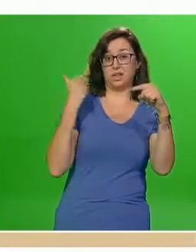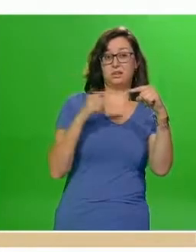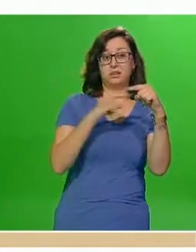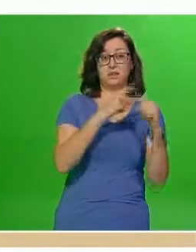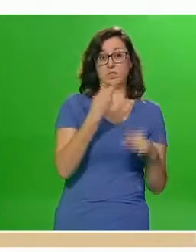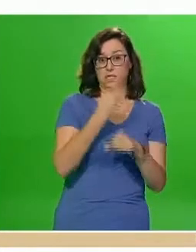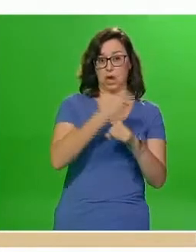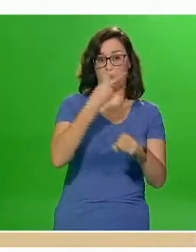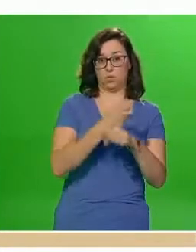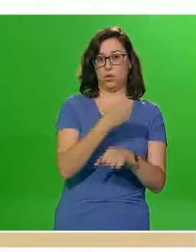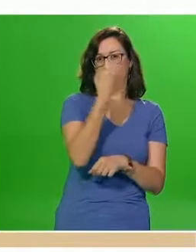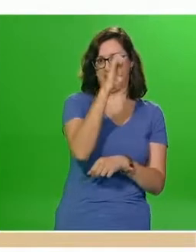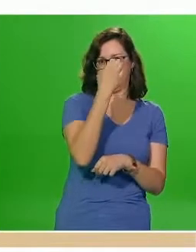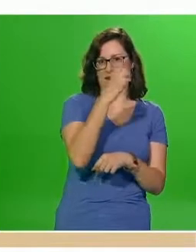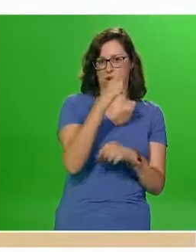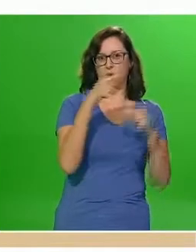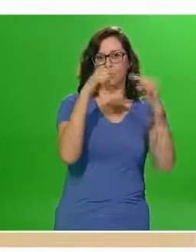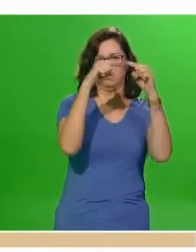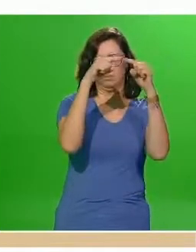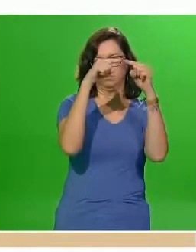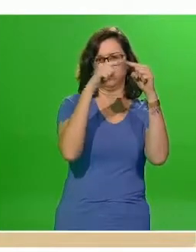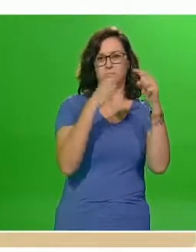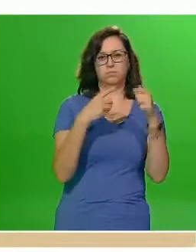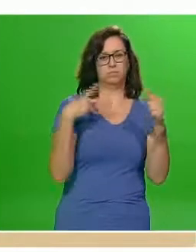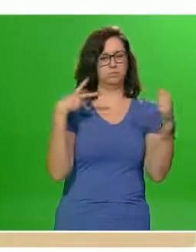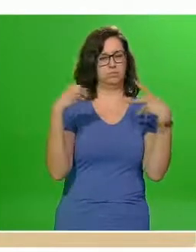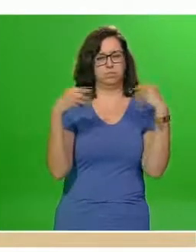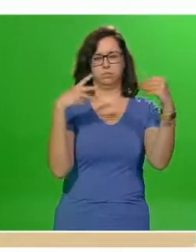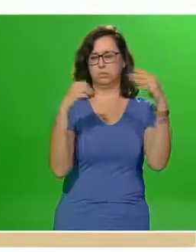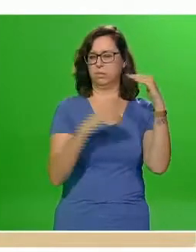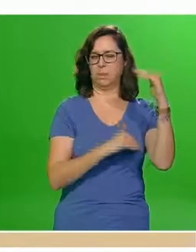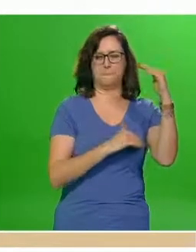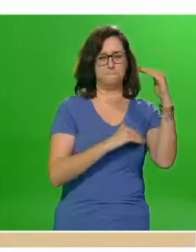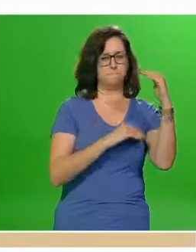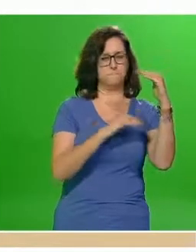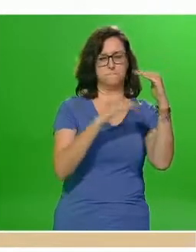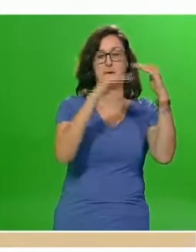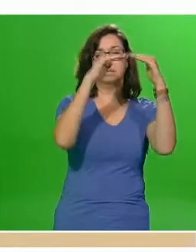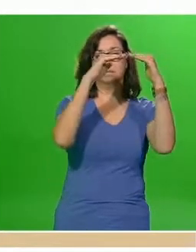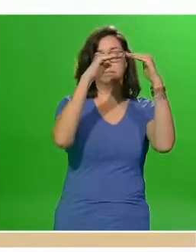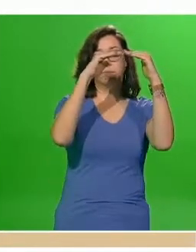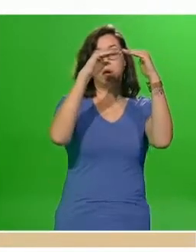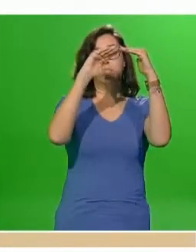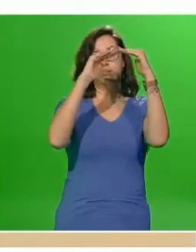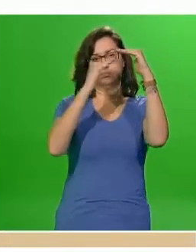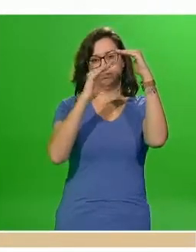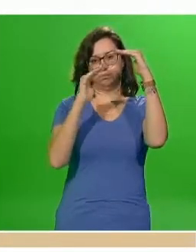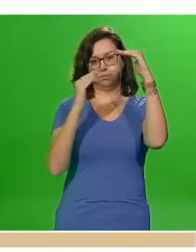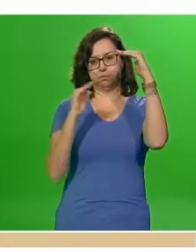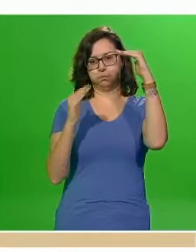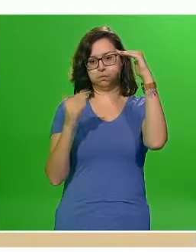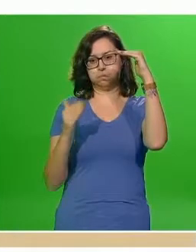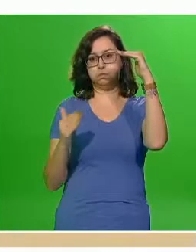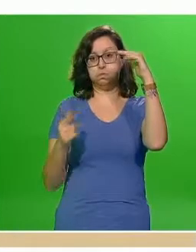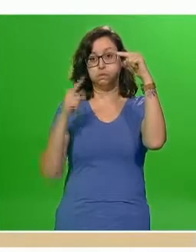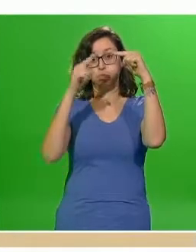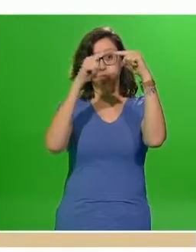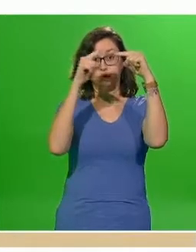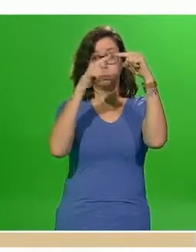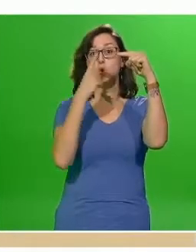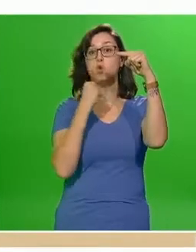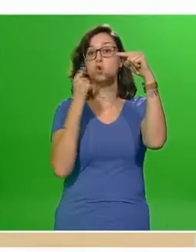curva que fue mayor a la primera curva, y vemos que tenemos este descenso desde este punto